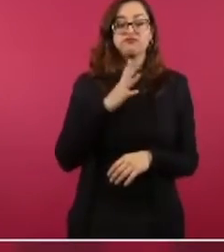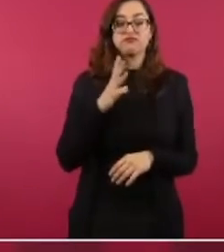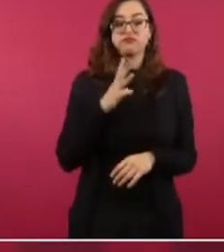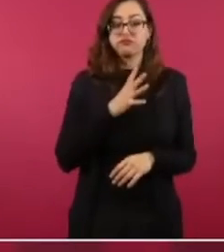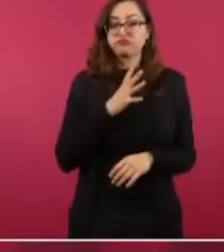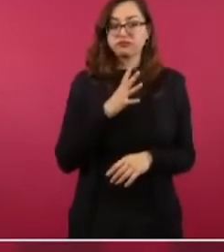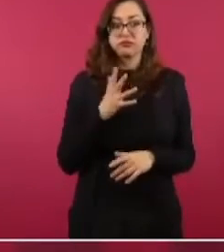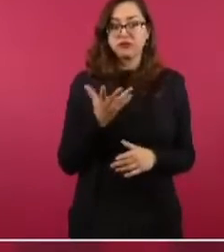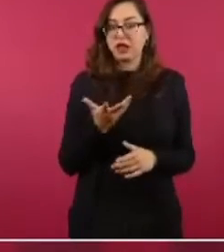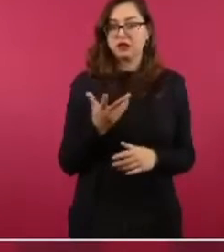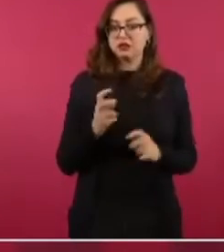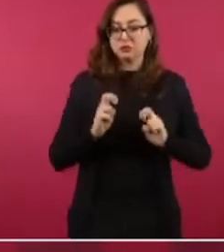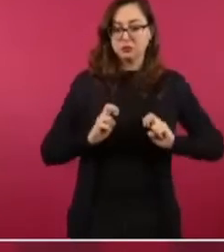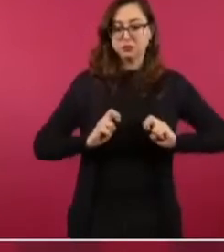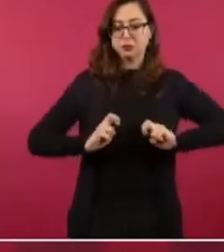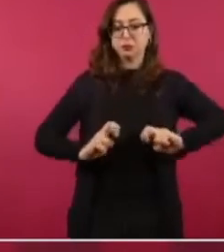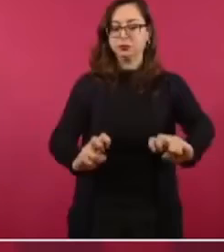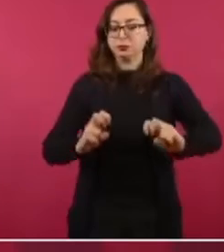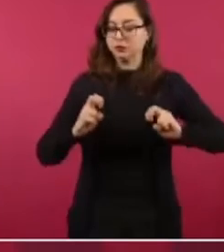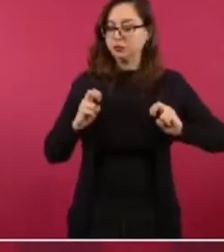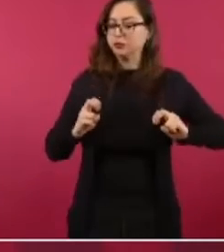frente a frente